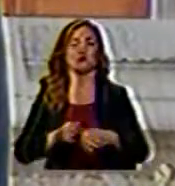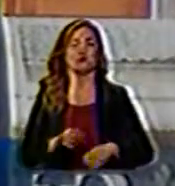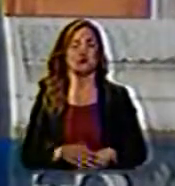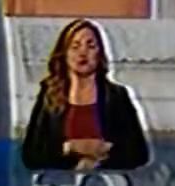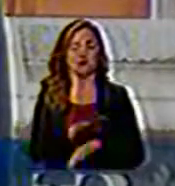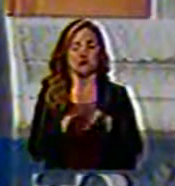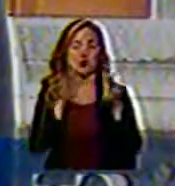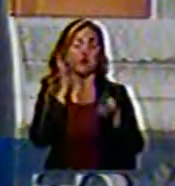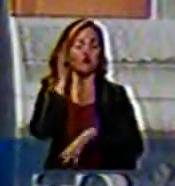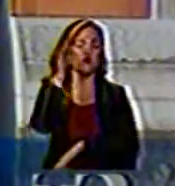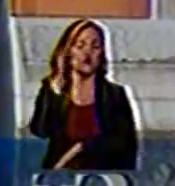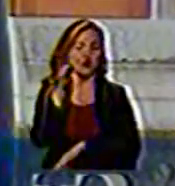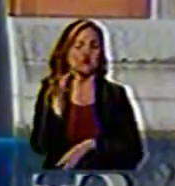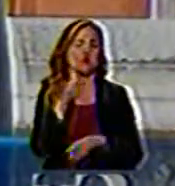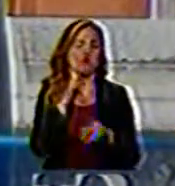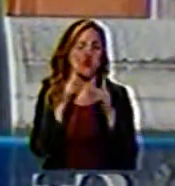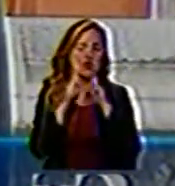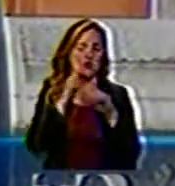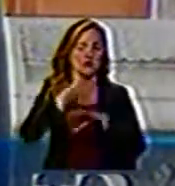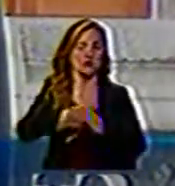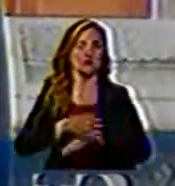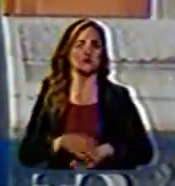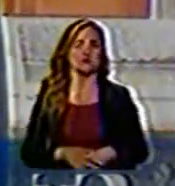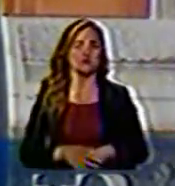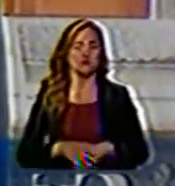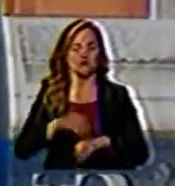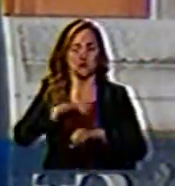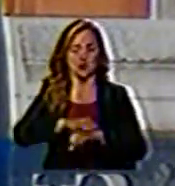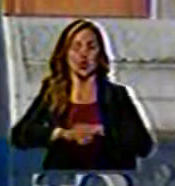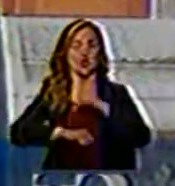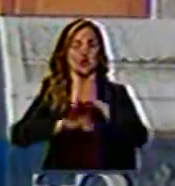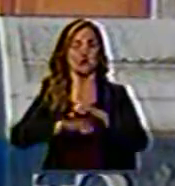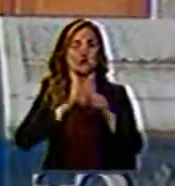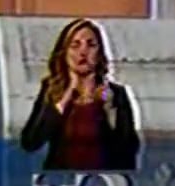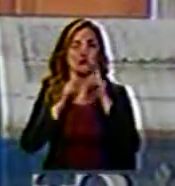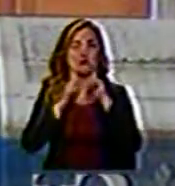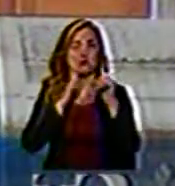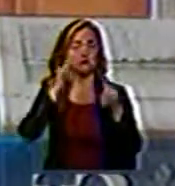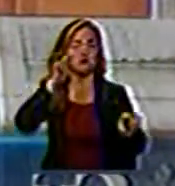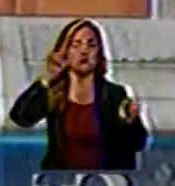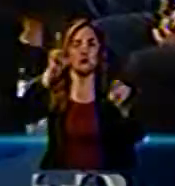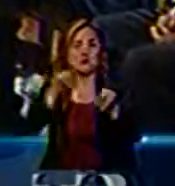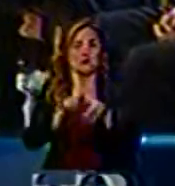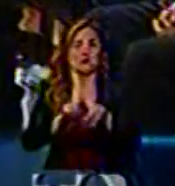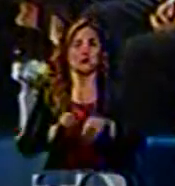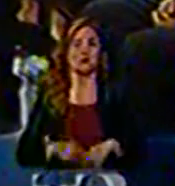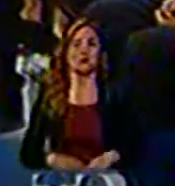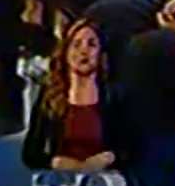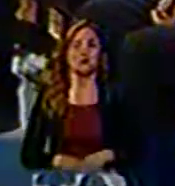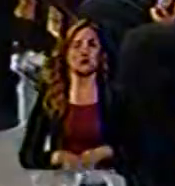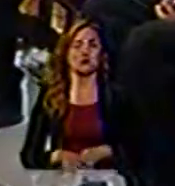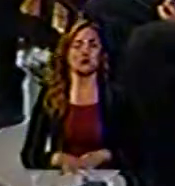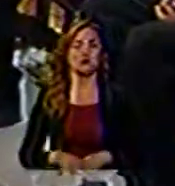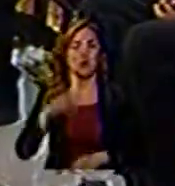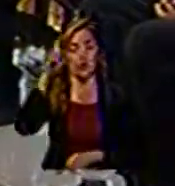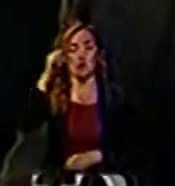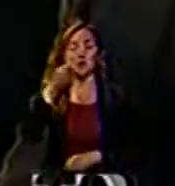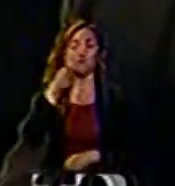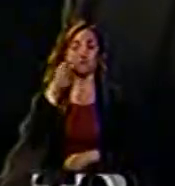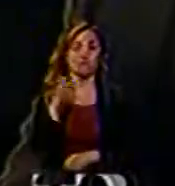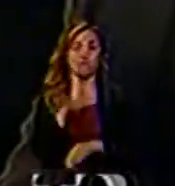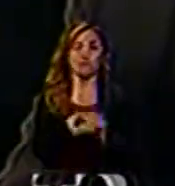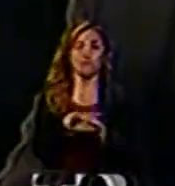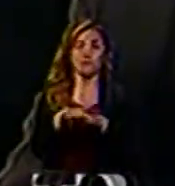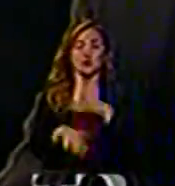proyección hacia el futuro. En esta etapa de construir a raíz del diálogo unos acuerdos mínimos. Para eso también el gobierno ratificó la